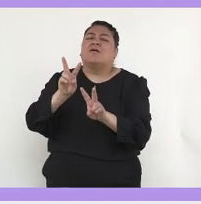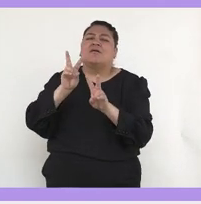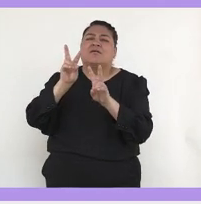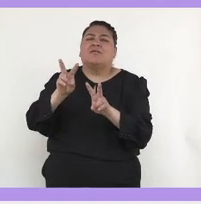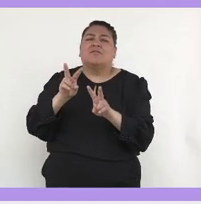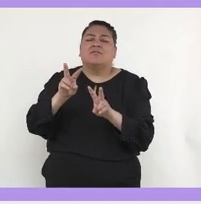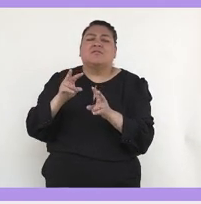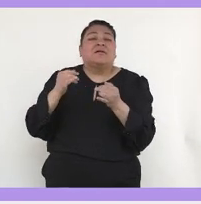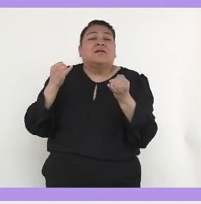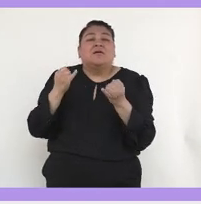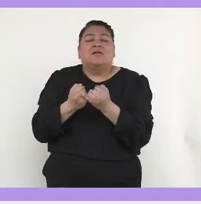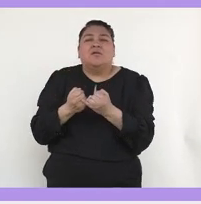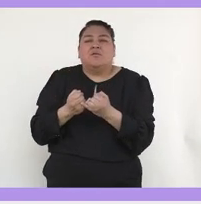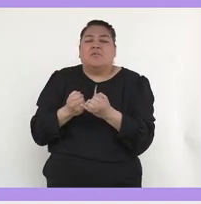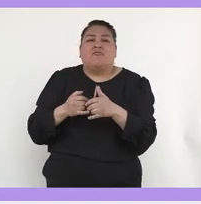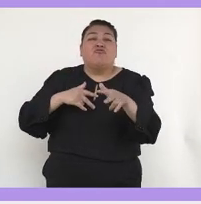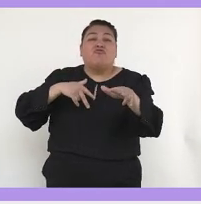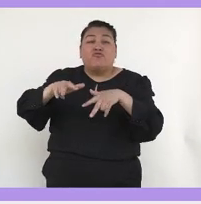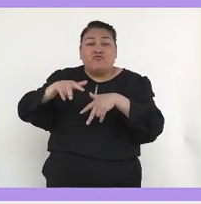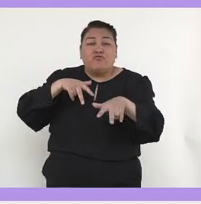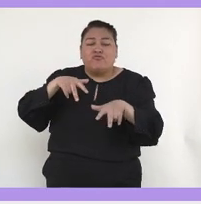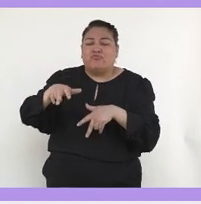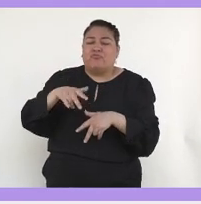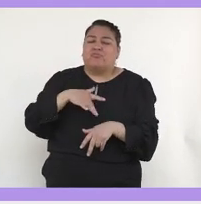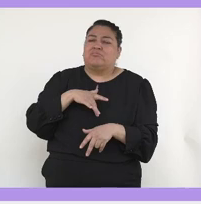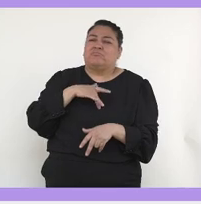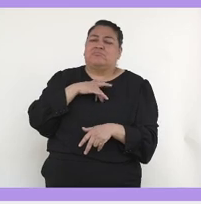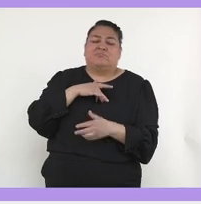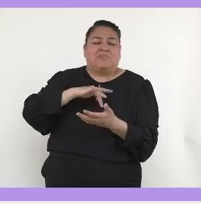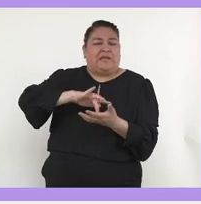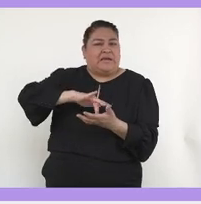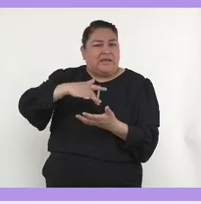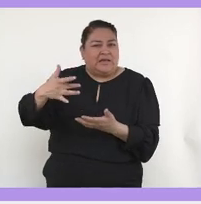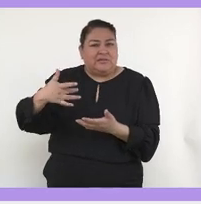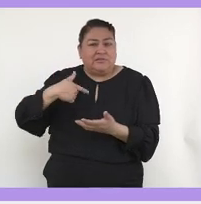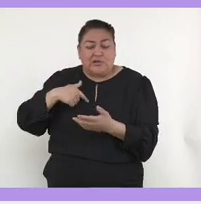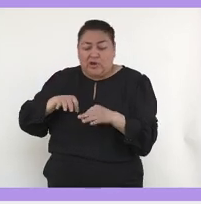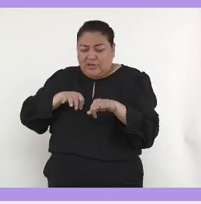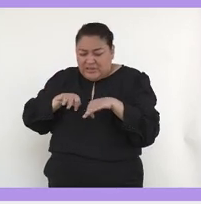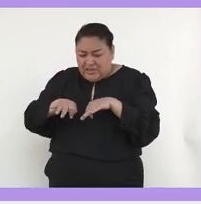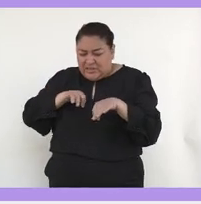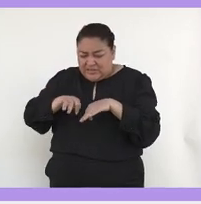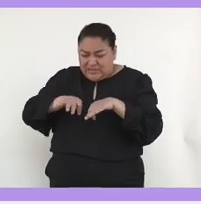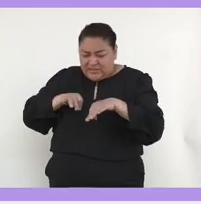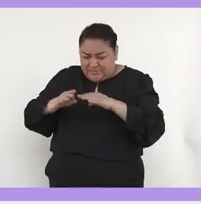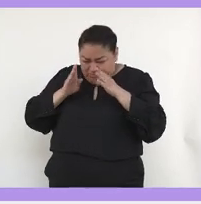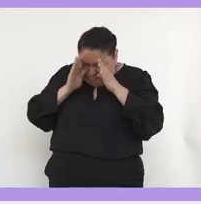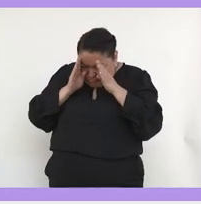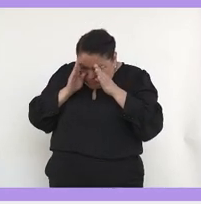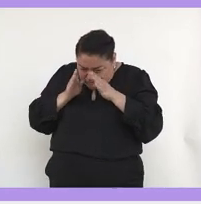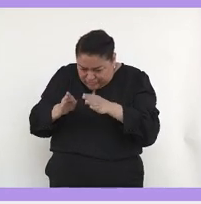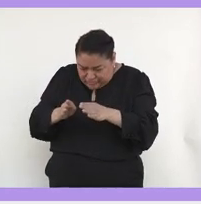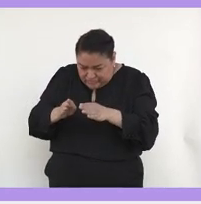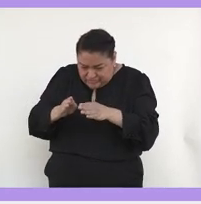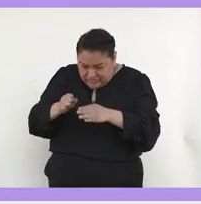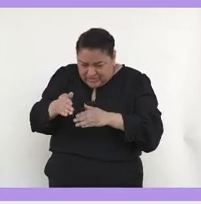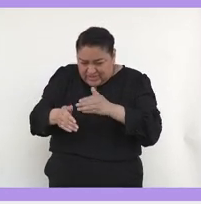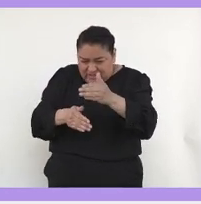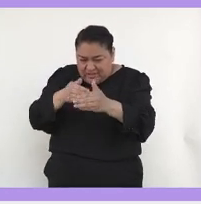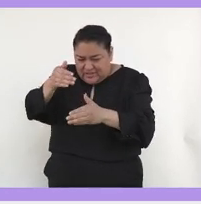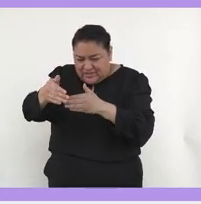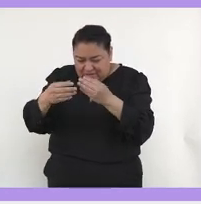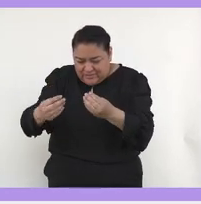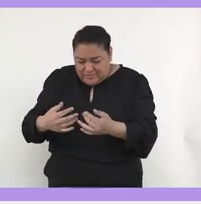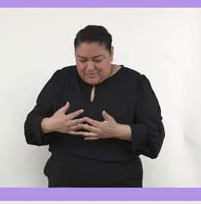que ser agradecidos con el fútbol o sea porque siento que cuando tú le das mucho mucho mucho al fútbol también te devolverá algo entonces